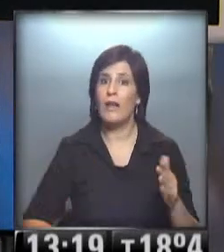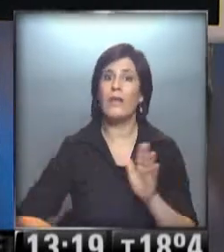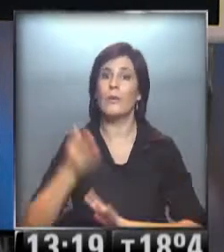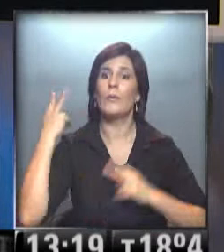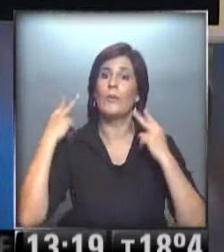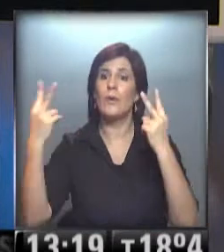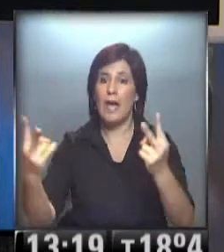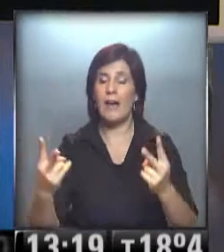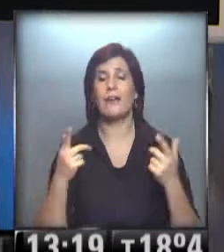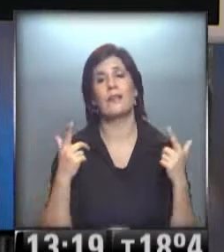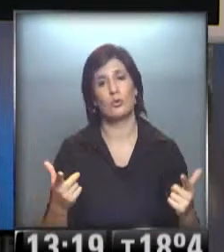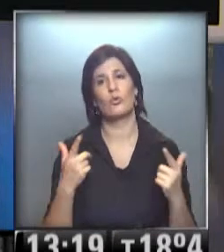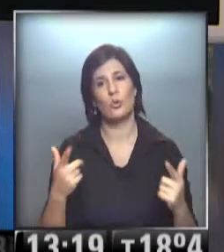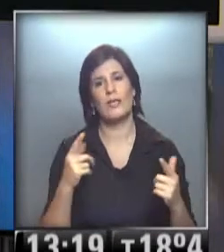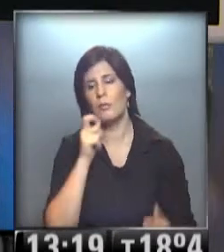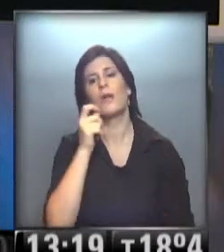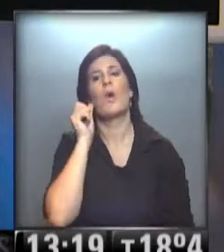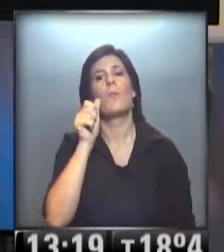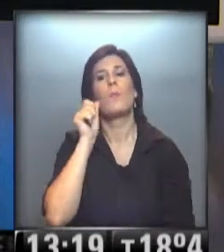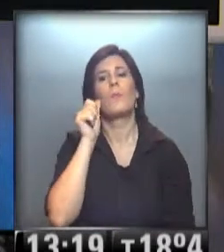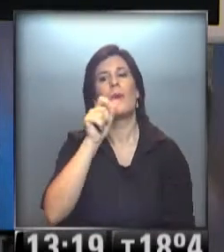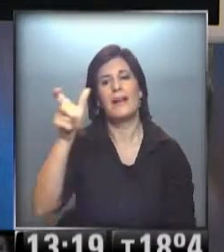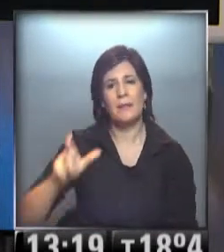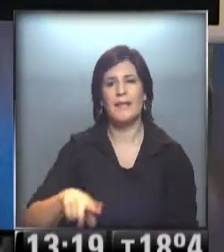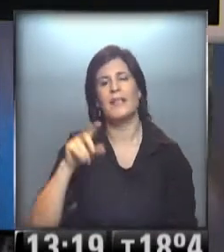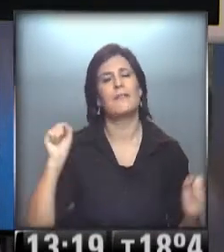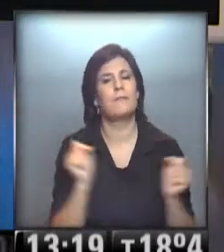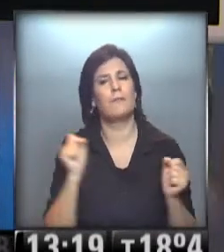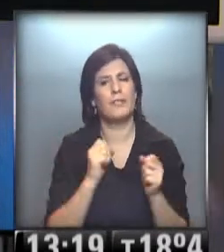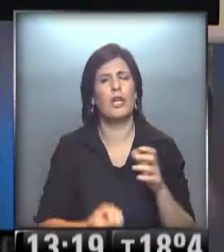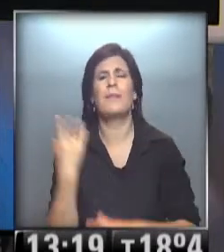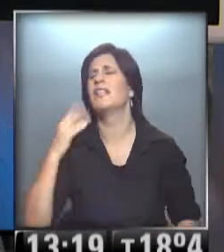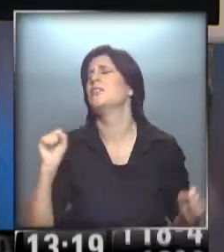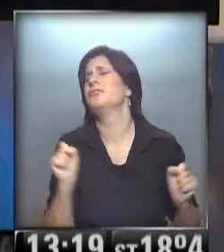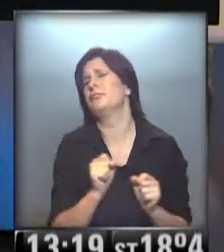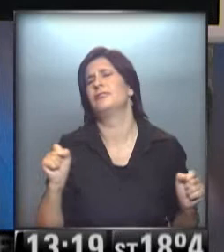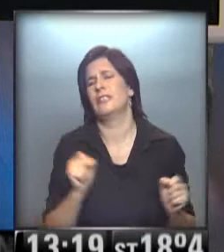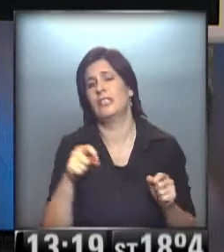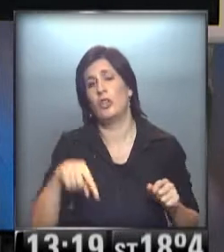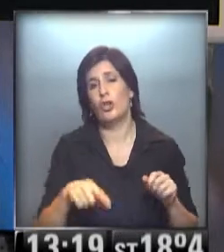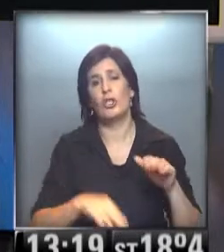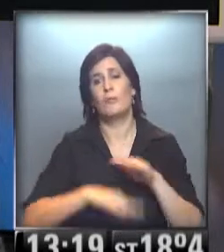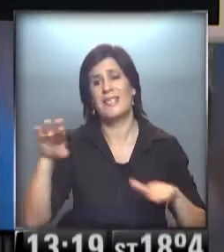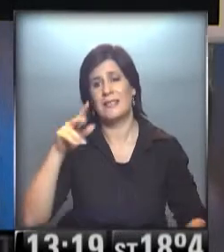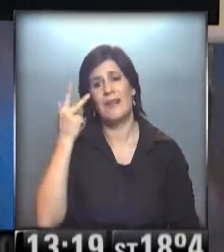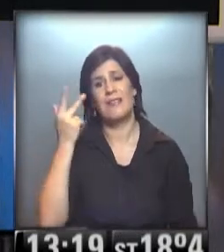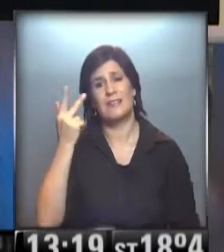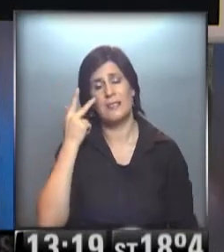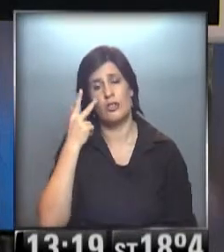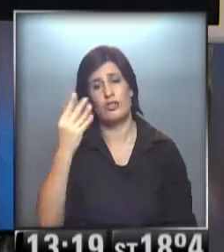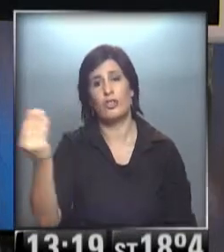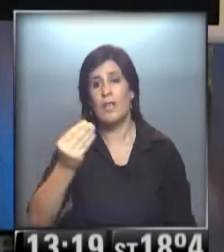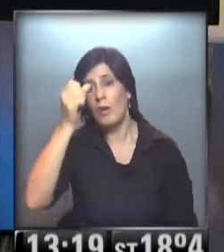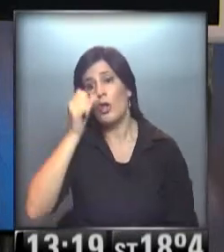fin de semana largo, por ejemplo, a Mar del Plata, eso sí, bastante frío en la mañana, hoy con una máxima que rondará los 18 grados, el fin de semana